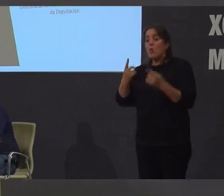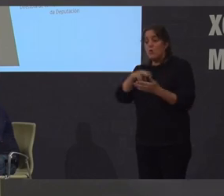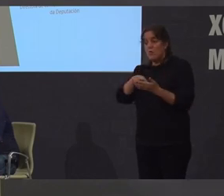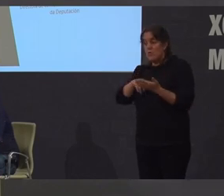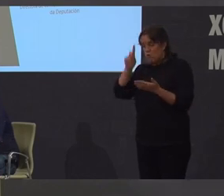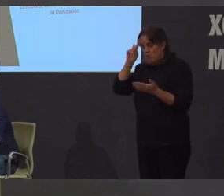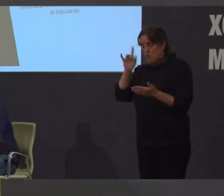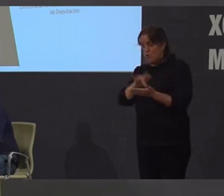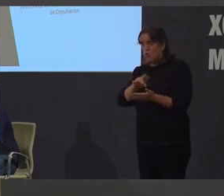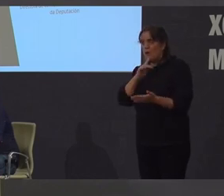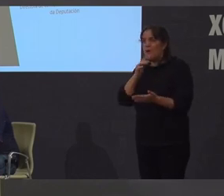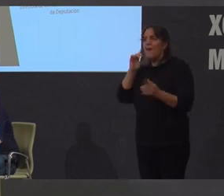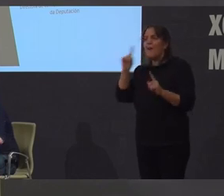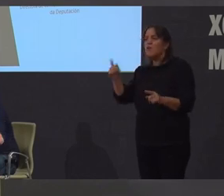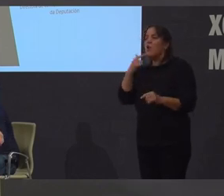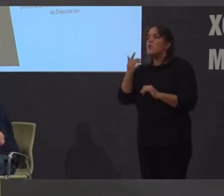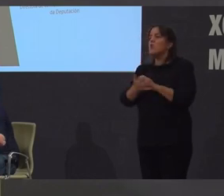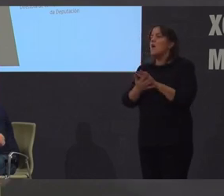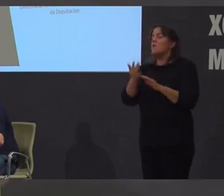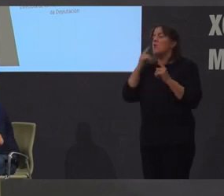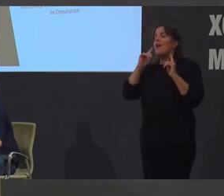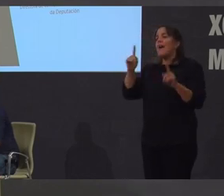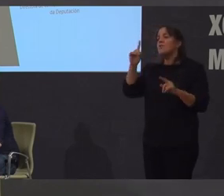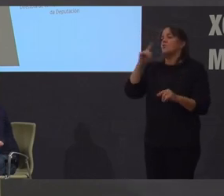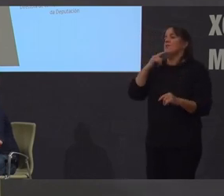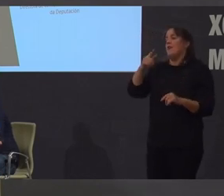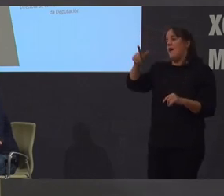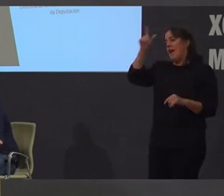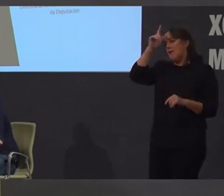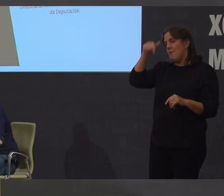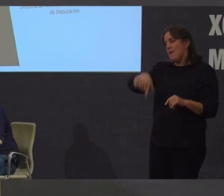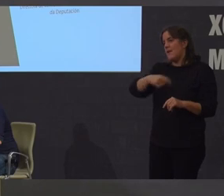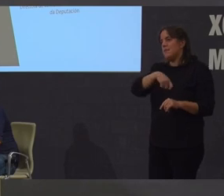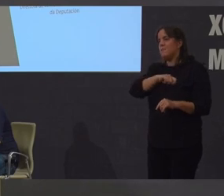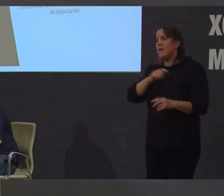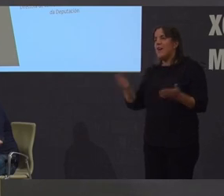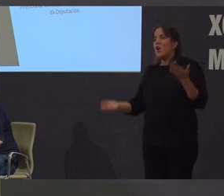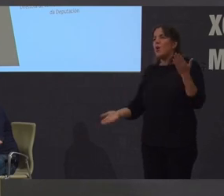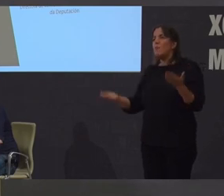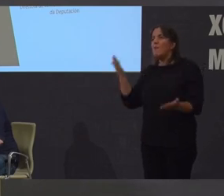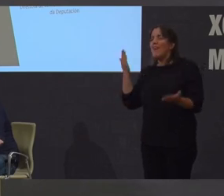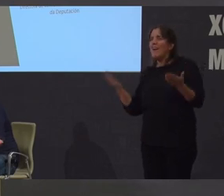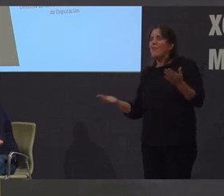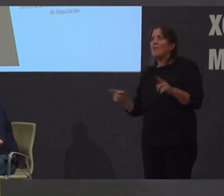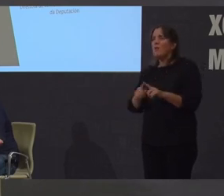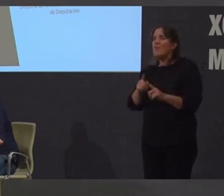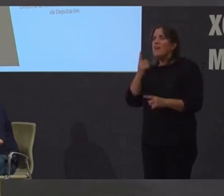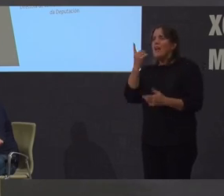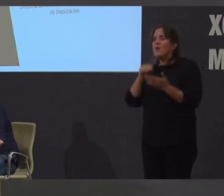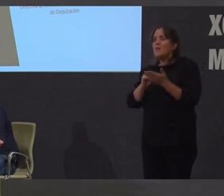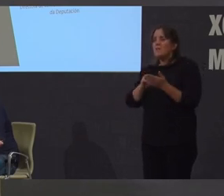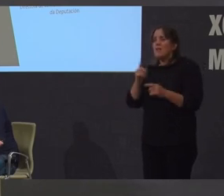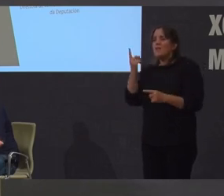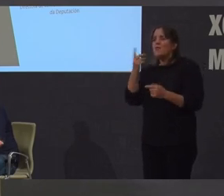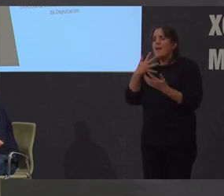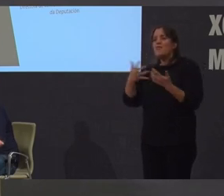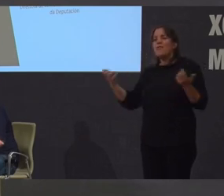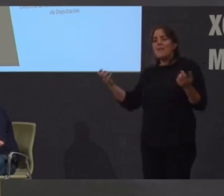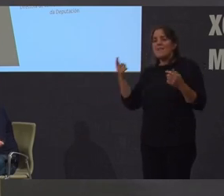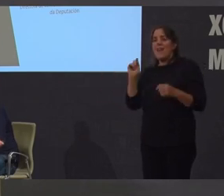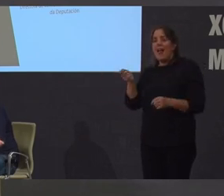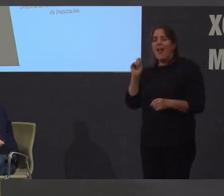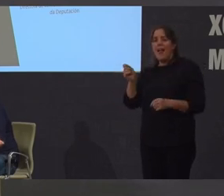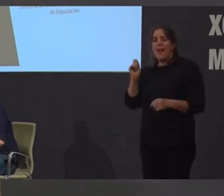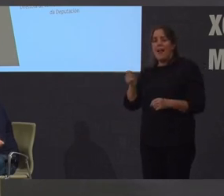de los casos, el caso de Alemania y el caso de España comparado. A veces hay una frase muy habitual cuando se habla de